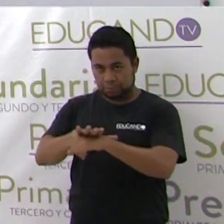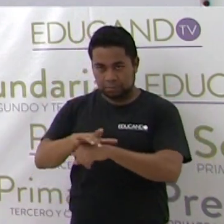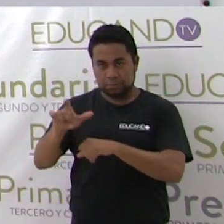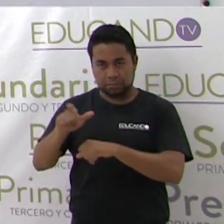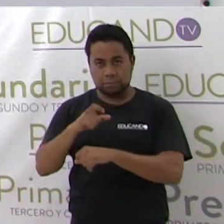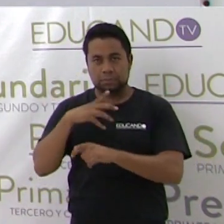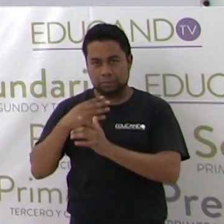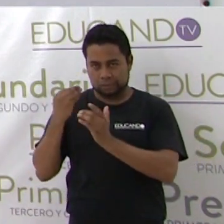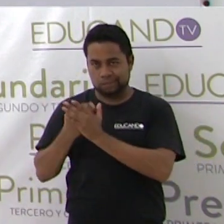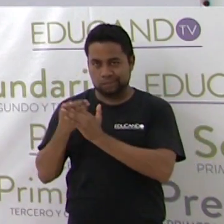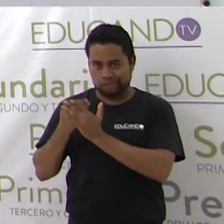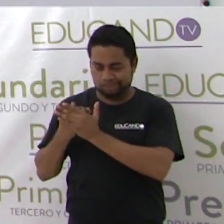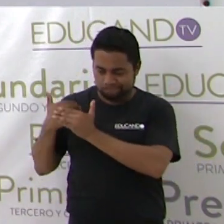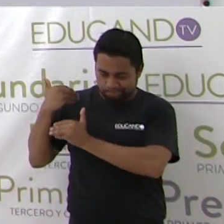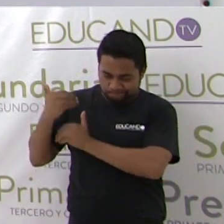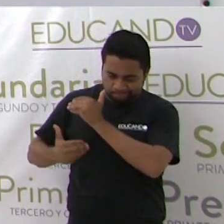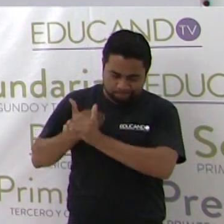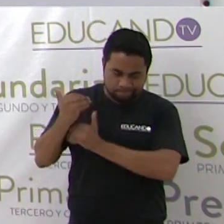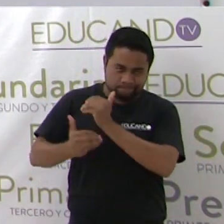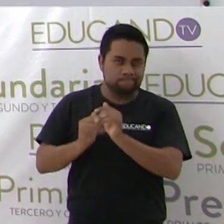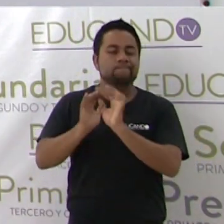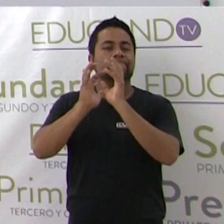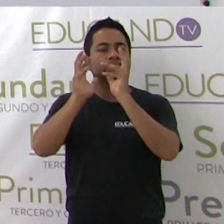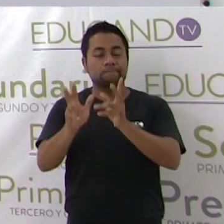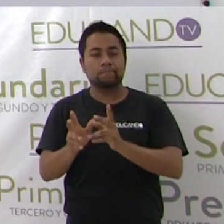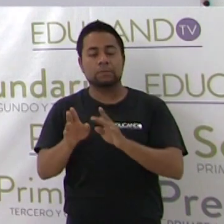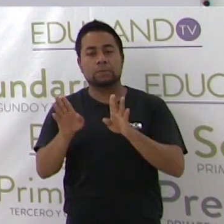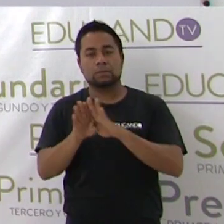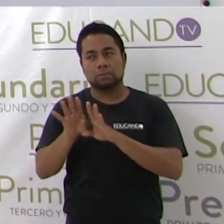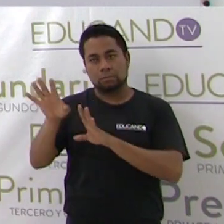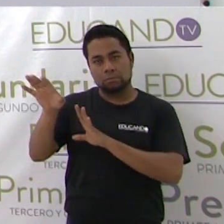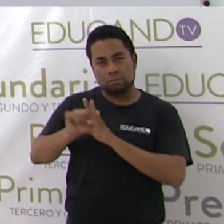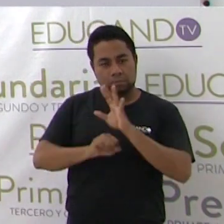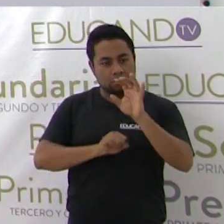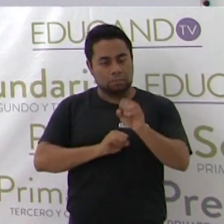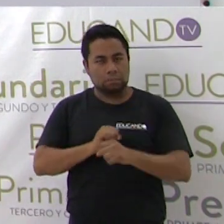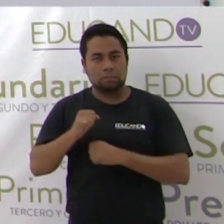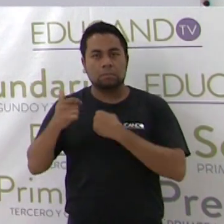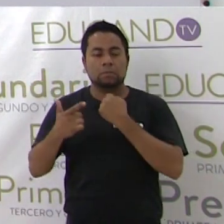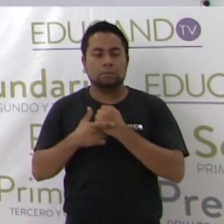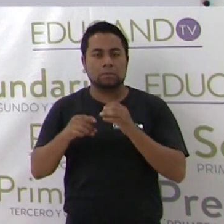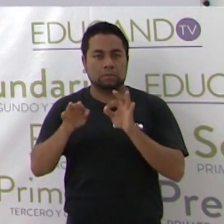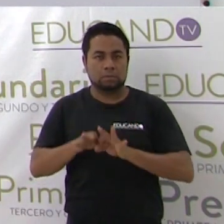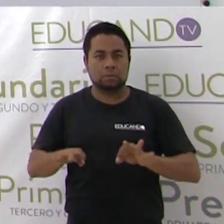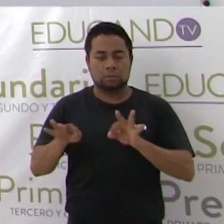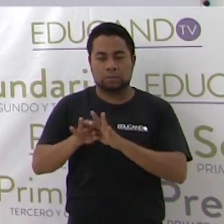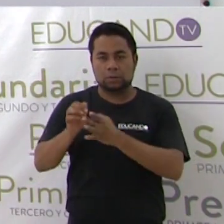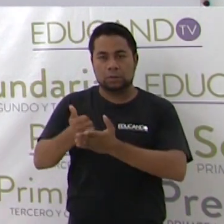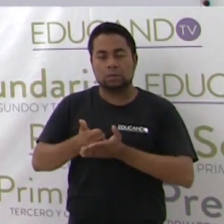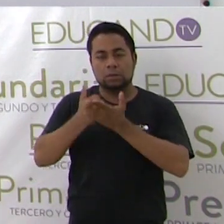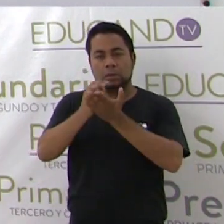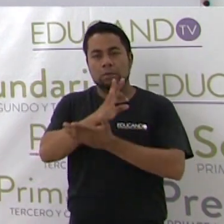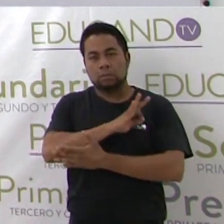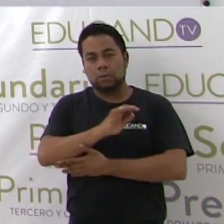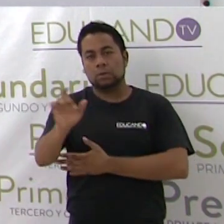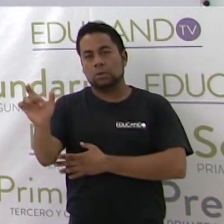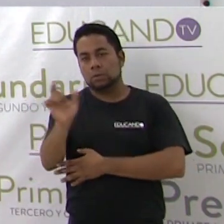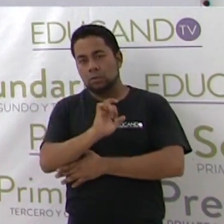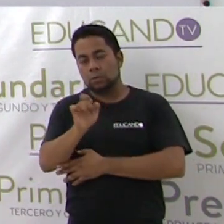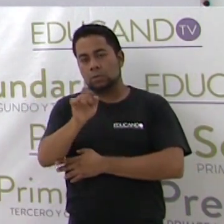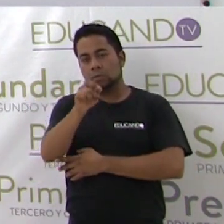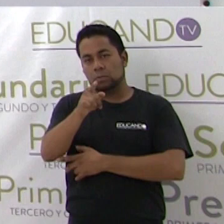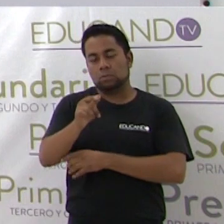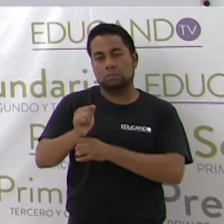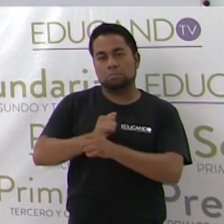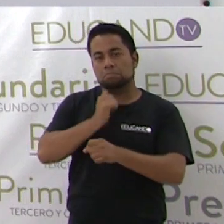de todas las sesiones que nosotros hemos tenido, ir retomando algunos recursos que nos pueden servir al momento de